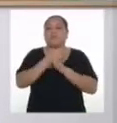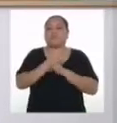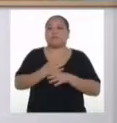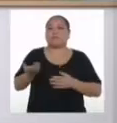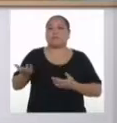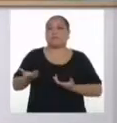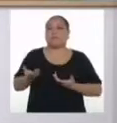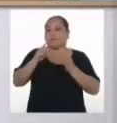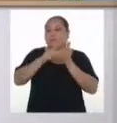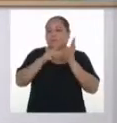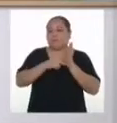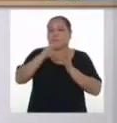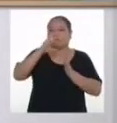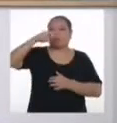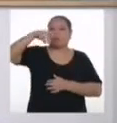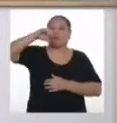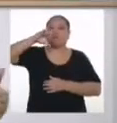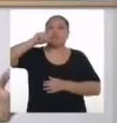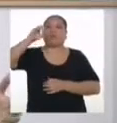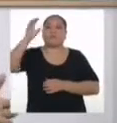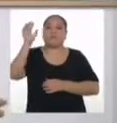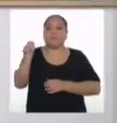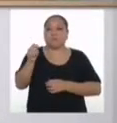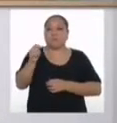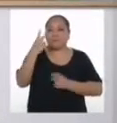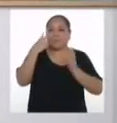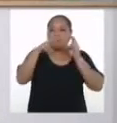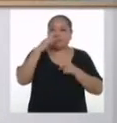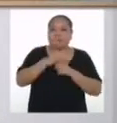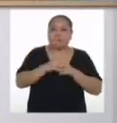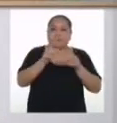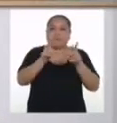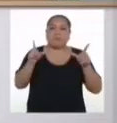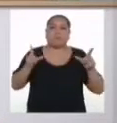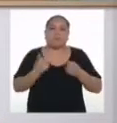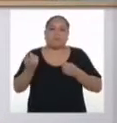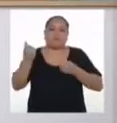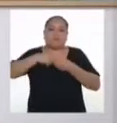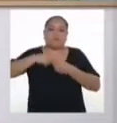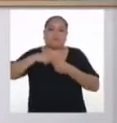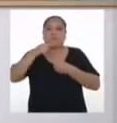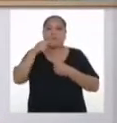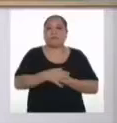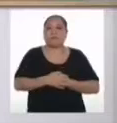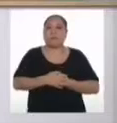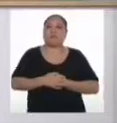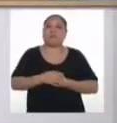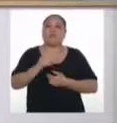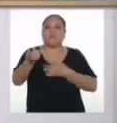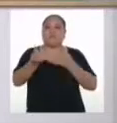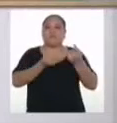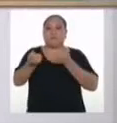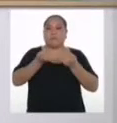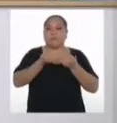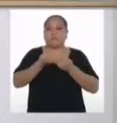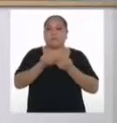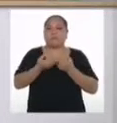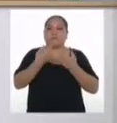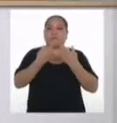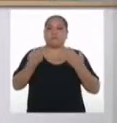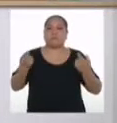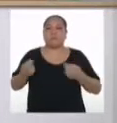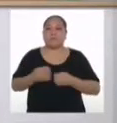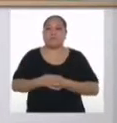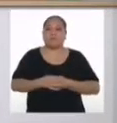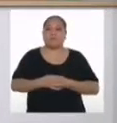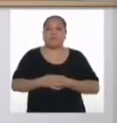decir que la cuenca puede ser vista como un espacio que se integra a partir de la administración de sus